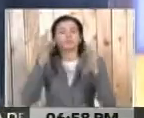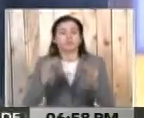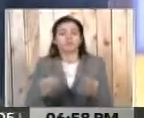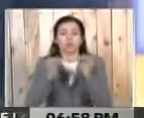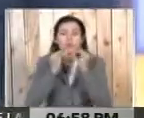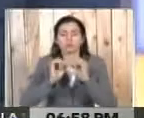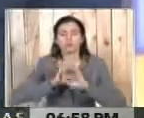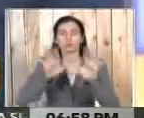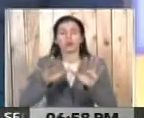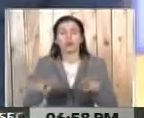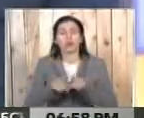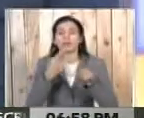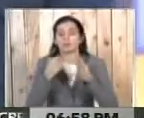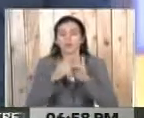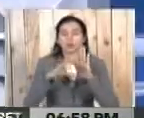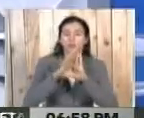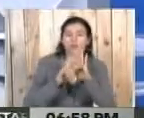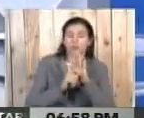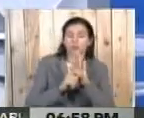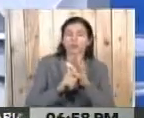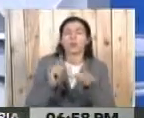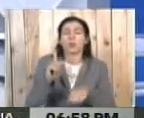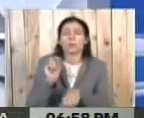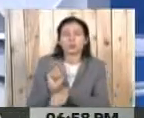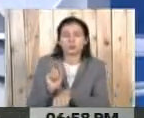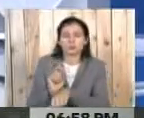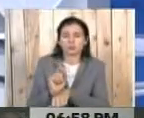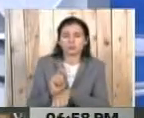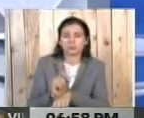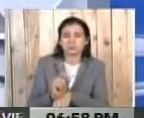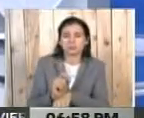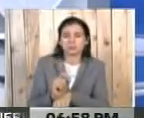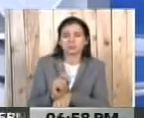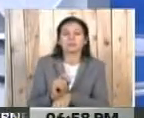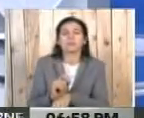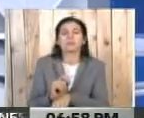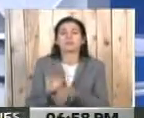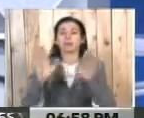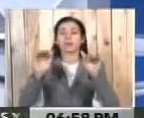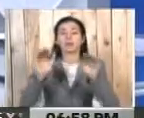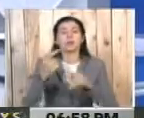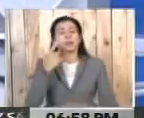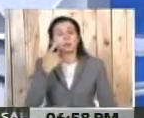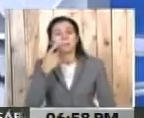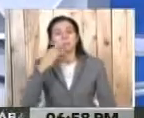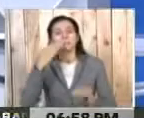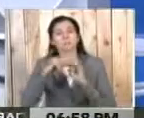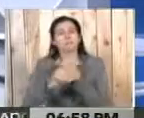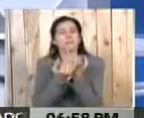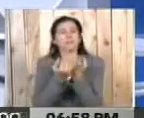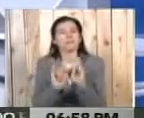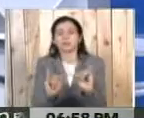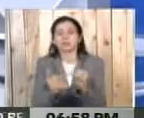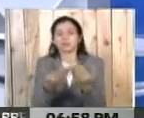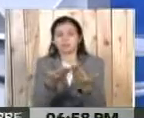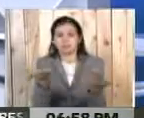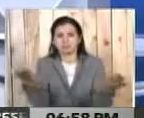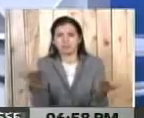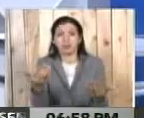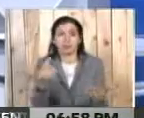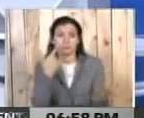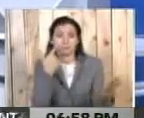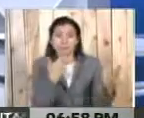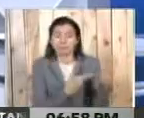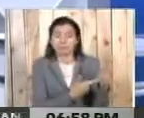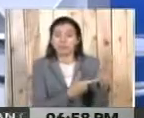Constitución. Un minuto, antes me dice el señor coordinador que hay que despedir, pero ¿cuál es el mensaje que usted, ante esta ley que además